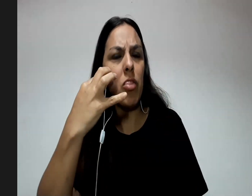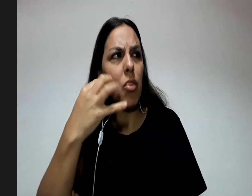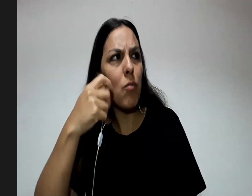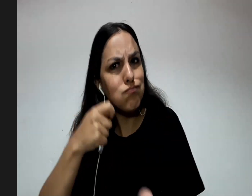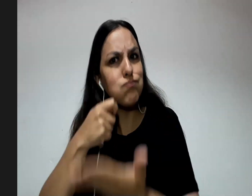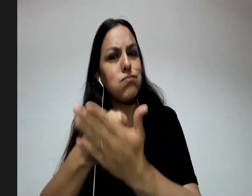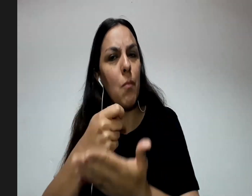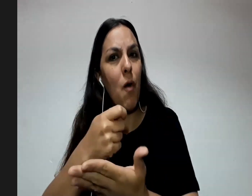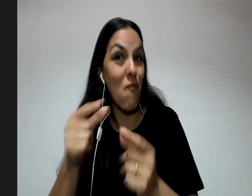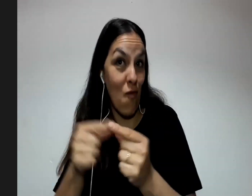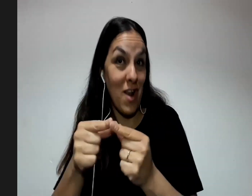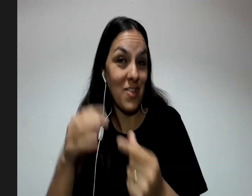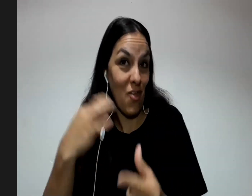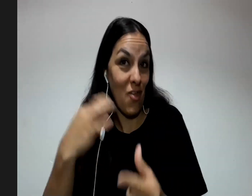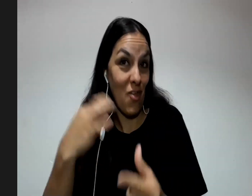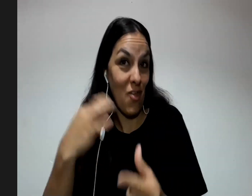mencionado,